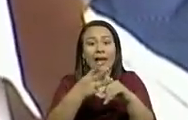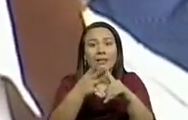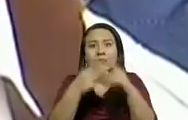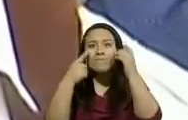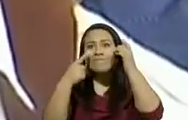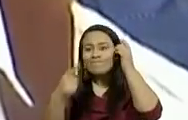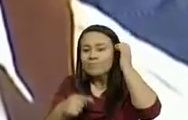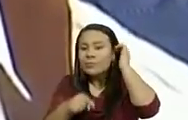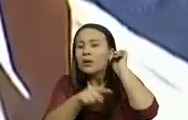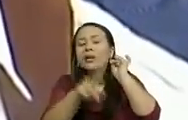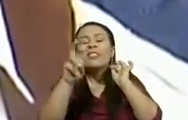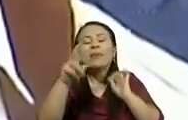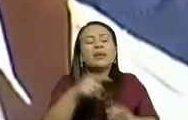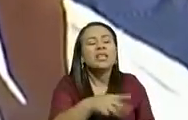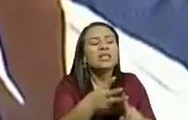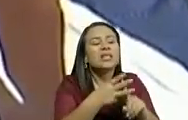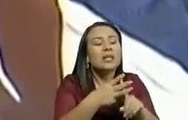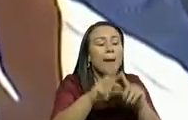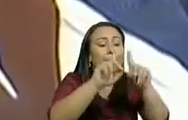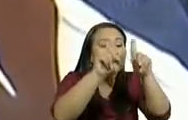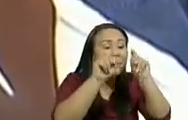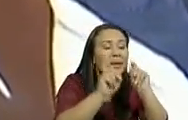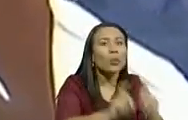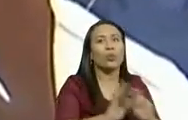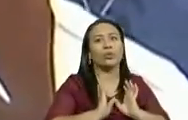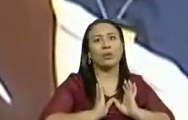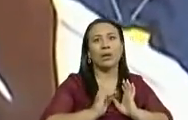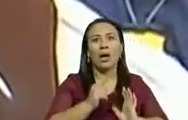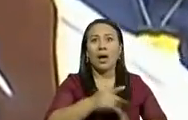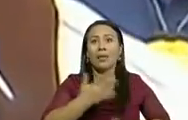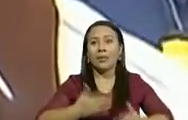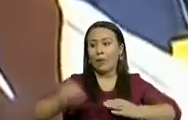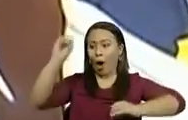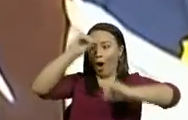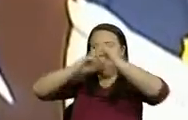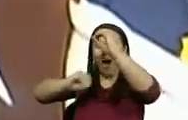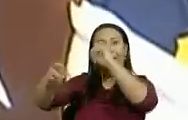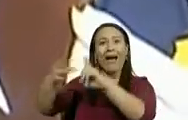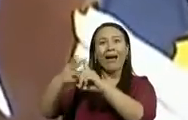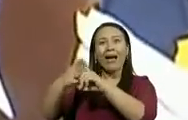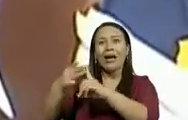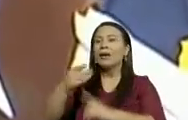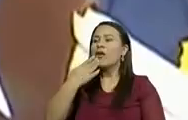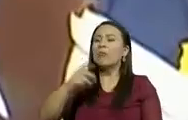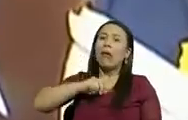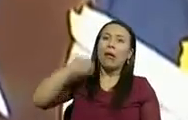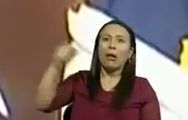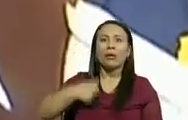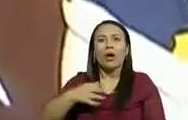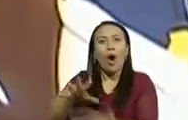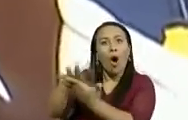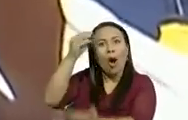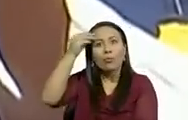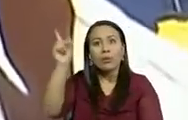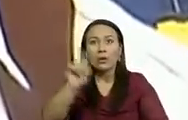internet son las que ellos observan. De esa manera tendrá un mejor